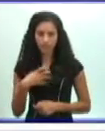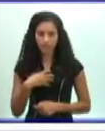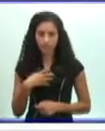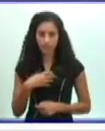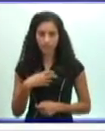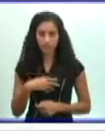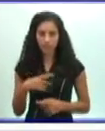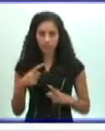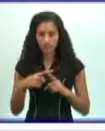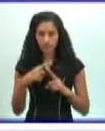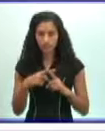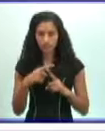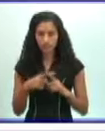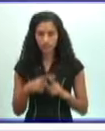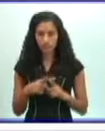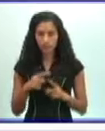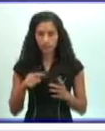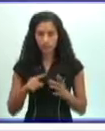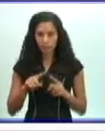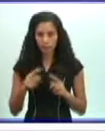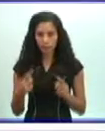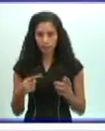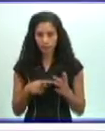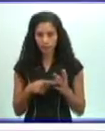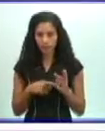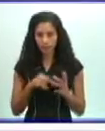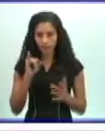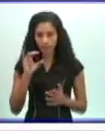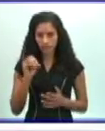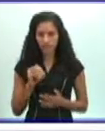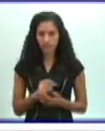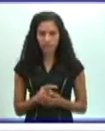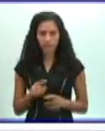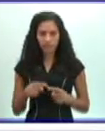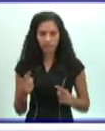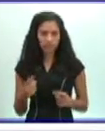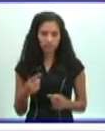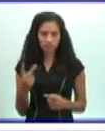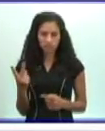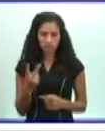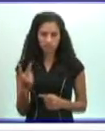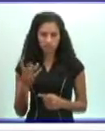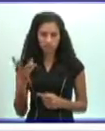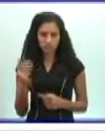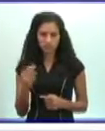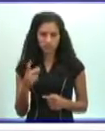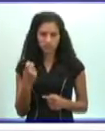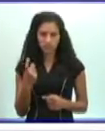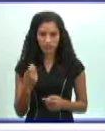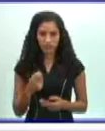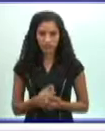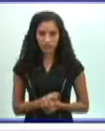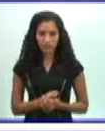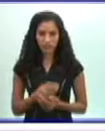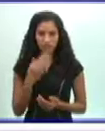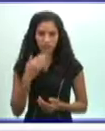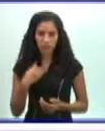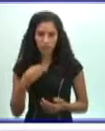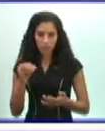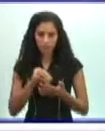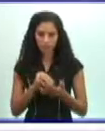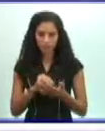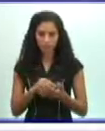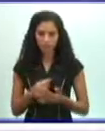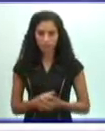estado adicionando por 60 ya. Pero ¿cuál es el valor que nos falta? ¿Cómo lo